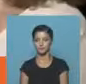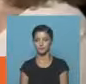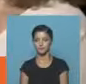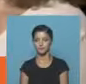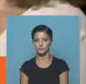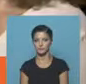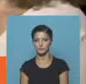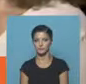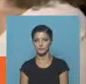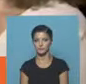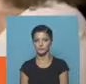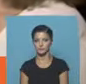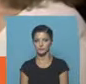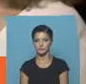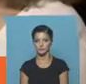Están